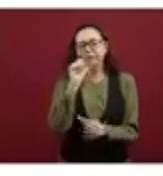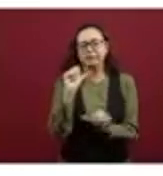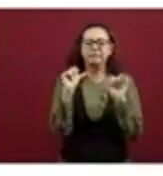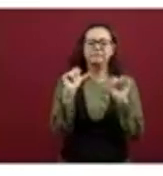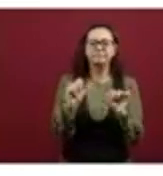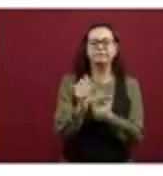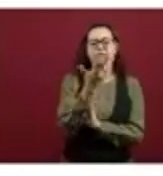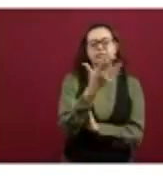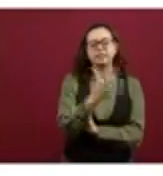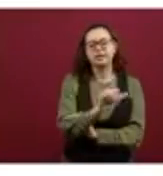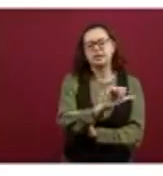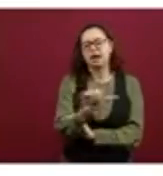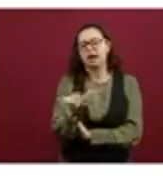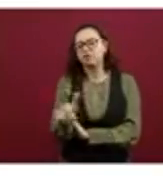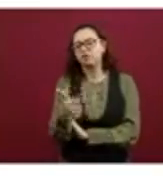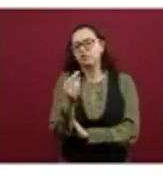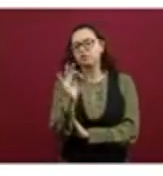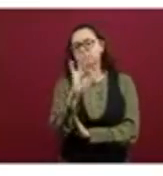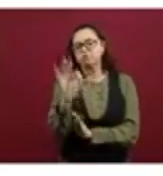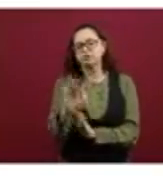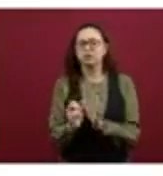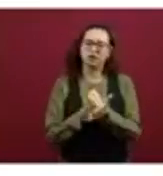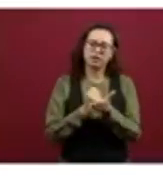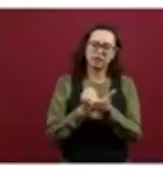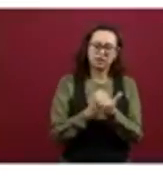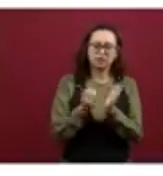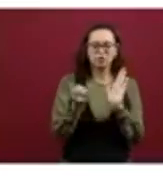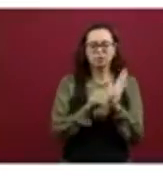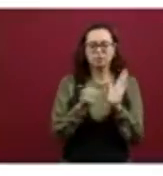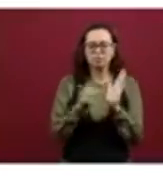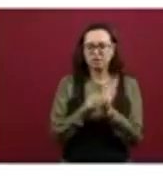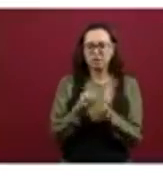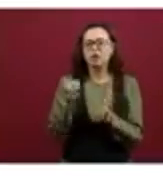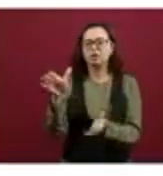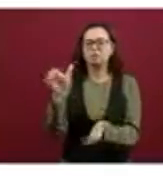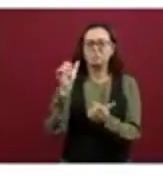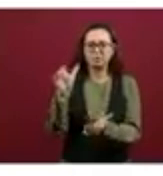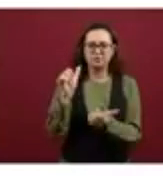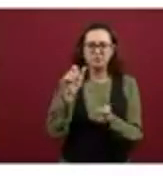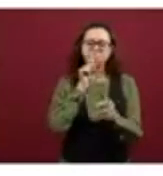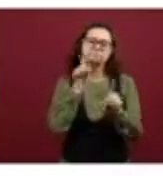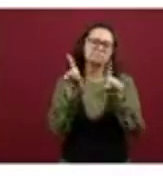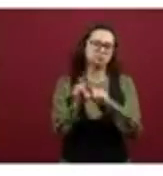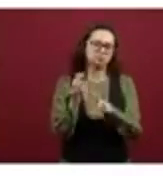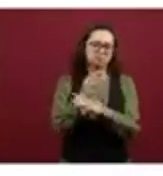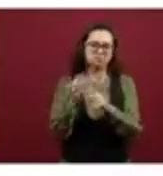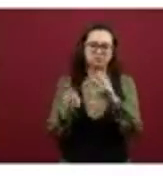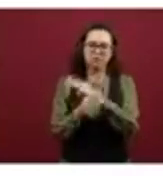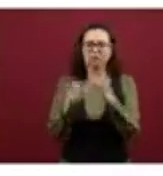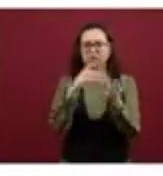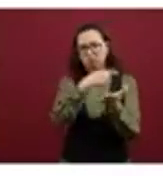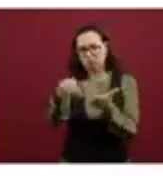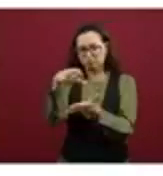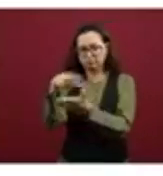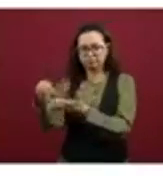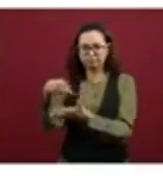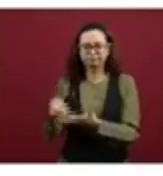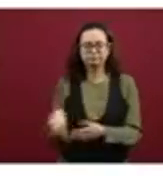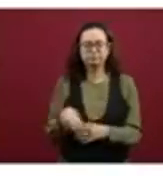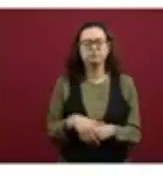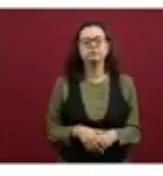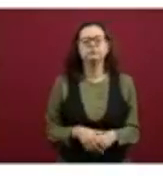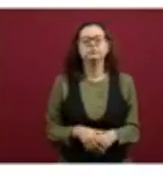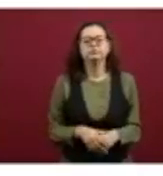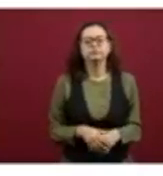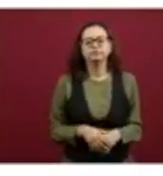y 12.5% de los créditos fiscales, contribuciones federales, incluidos accesorios. Lo interesante también aquí es que hay